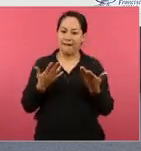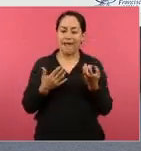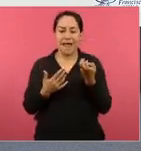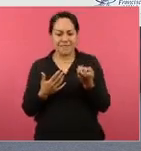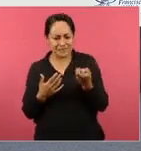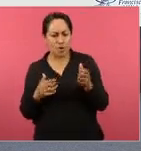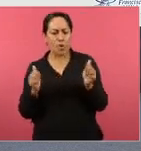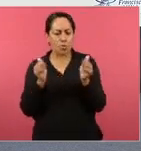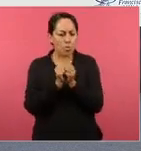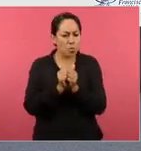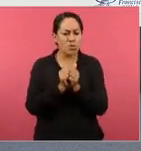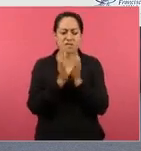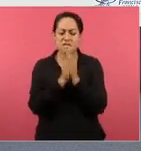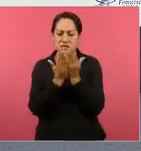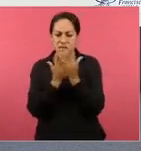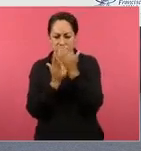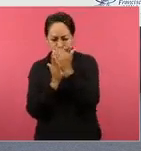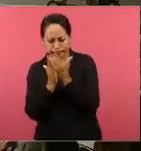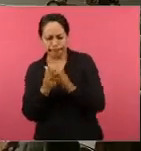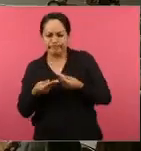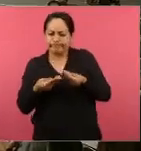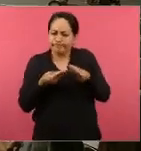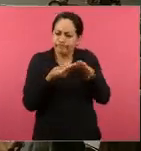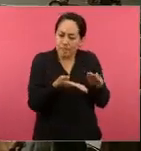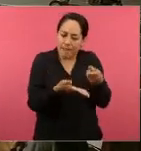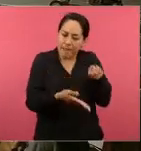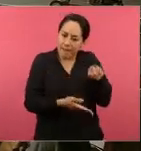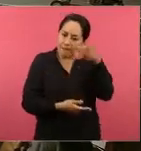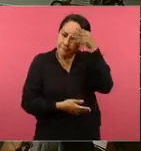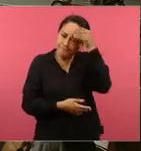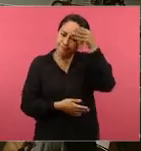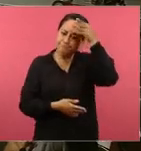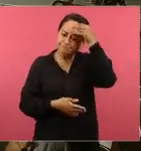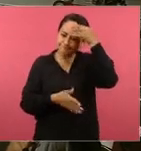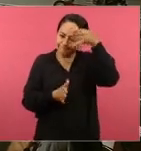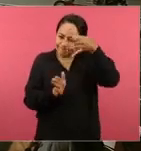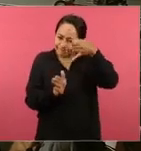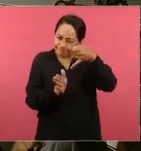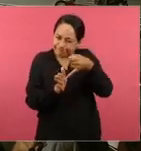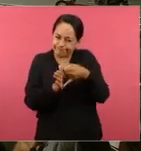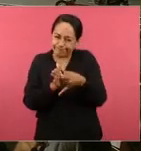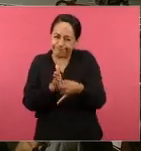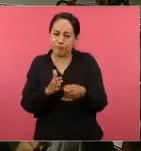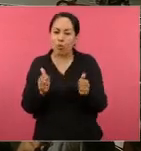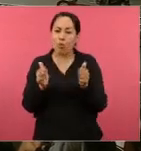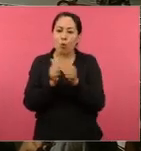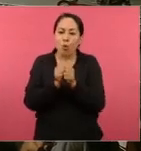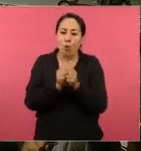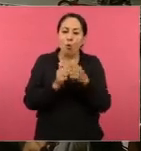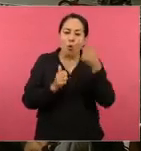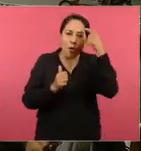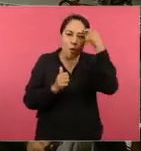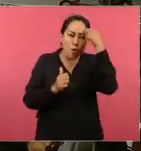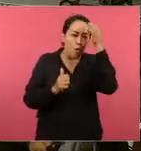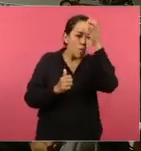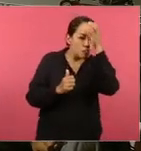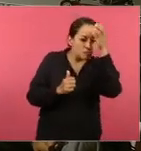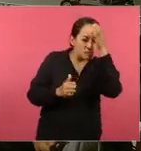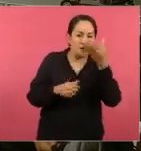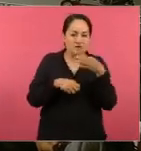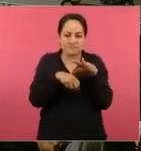estos abrazos, en este conocimiento entre lo científico y lo popular, lo local,